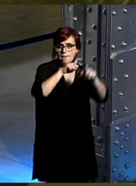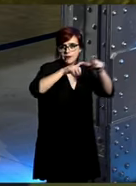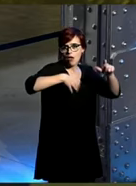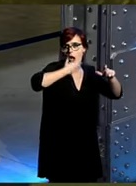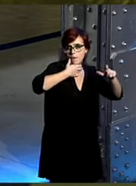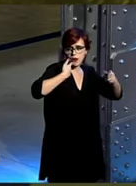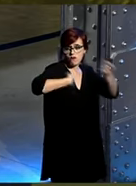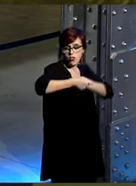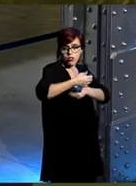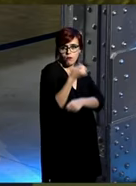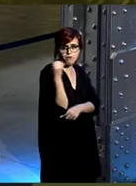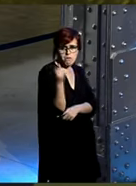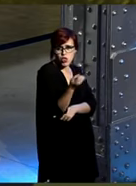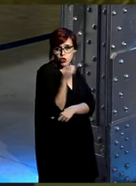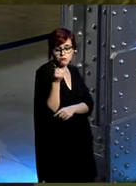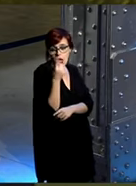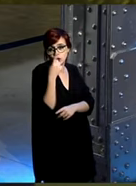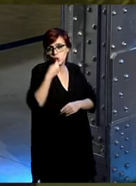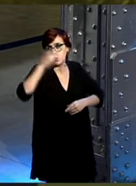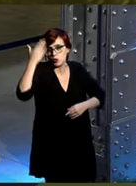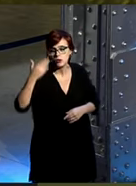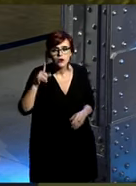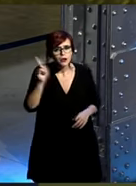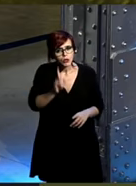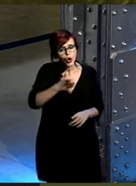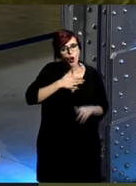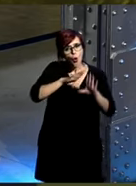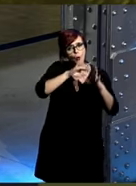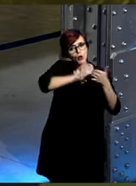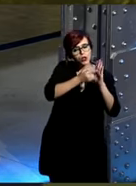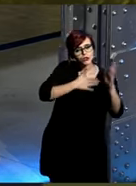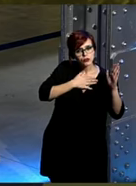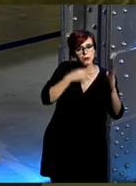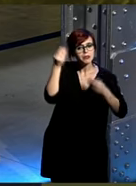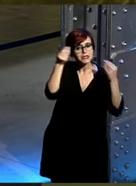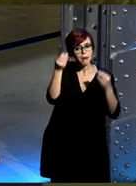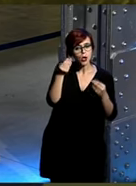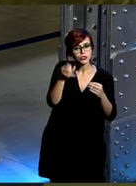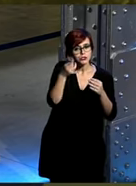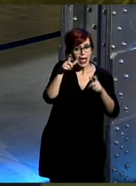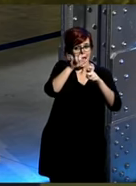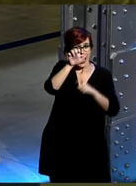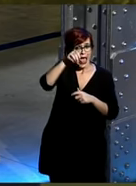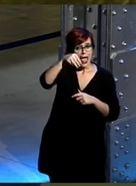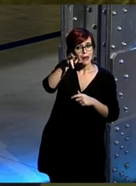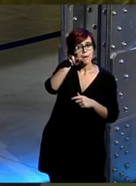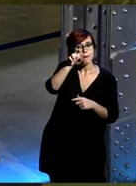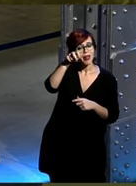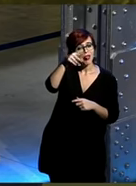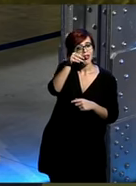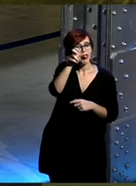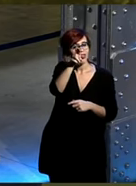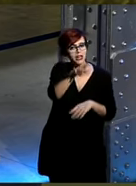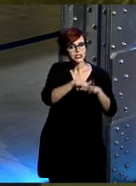nosotros el emprendedor es una actitud, ¿no? Es una forma de enfrentarse a la vida. Y son unas herramientas.